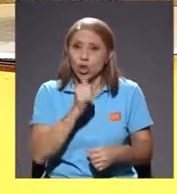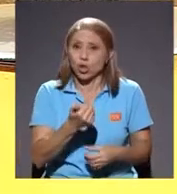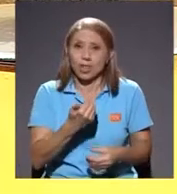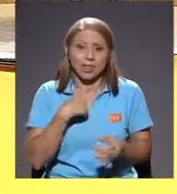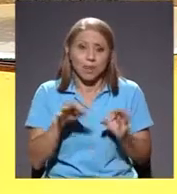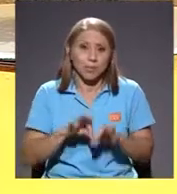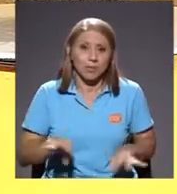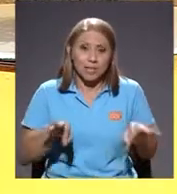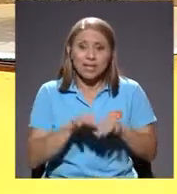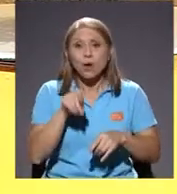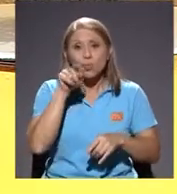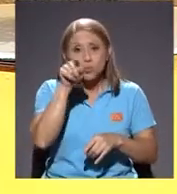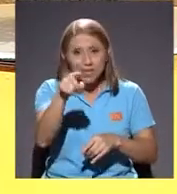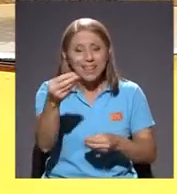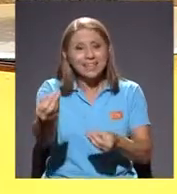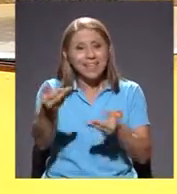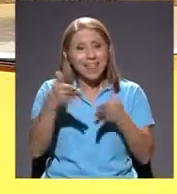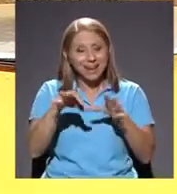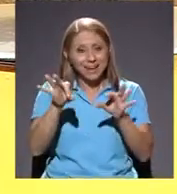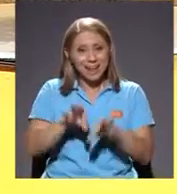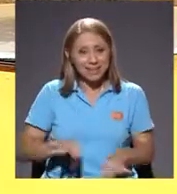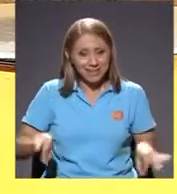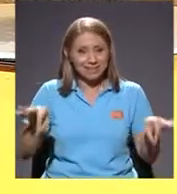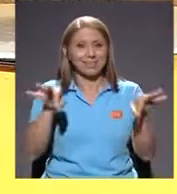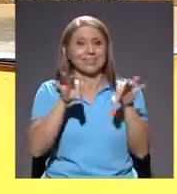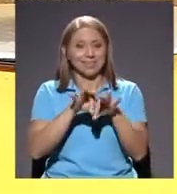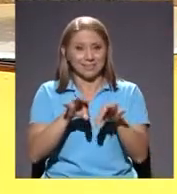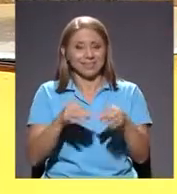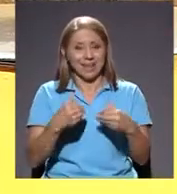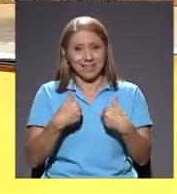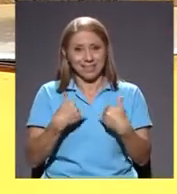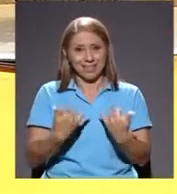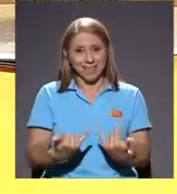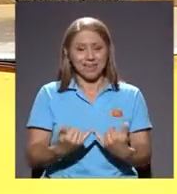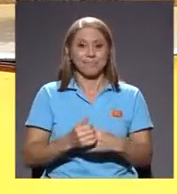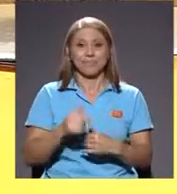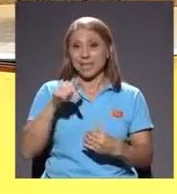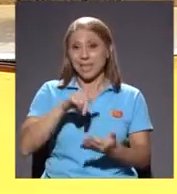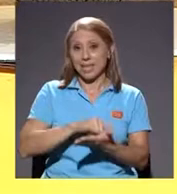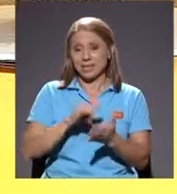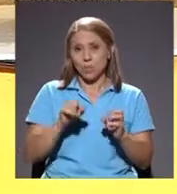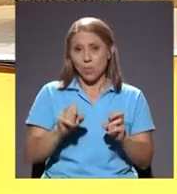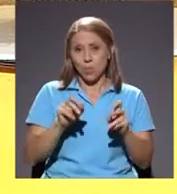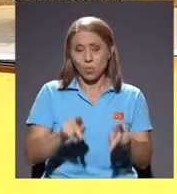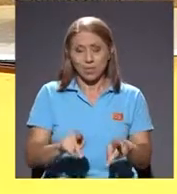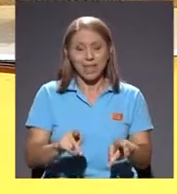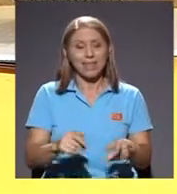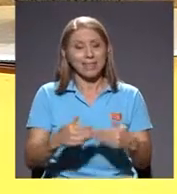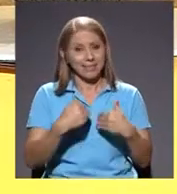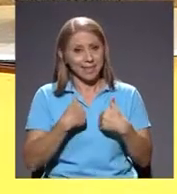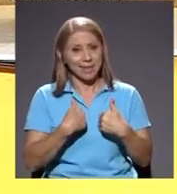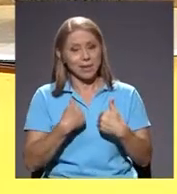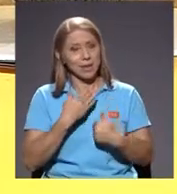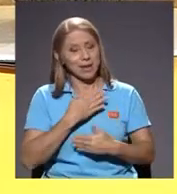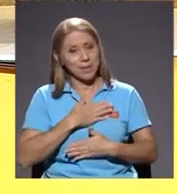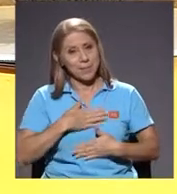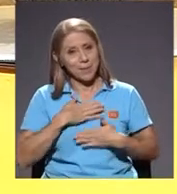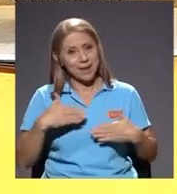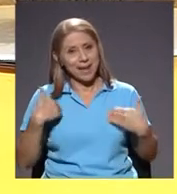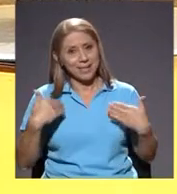ustedes le dan a trascender que tiene y en esta ocasión tengo el placer de